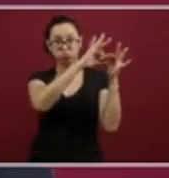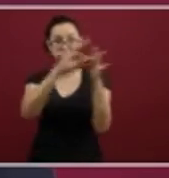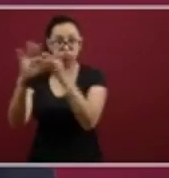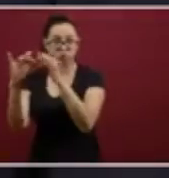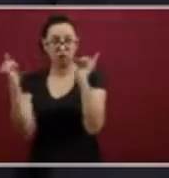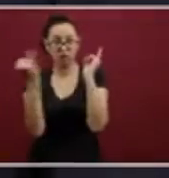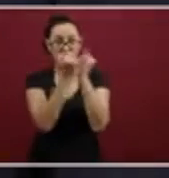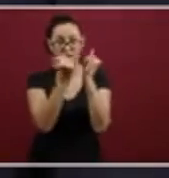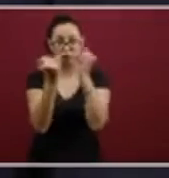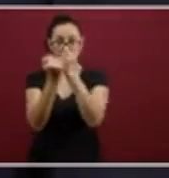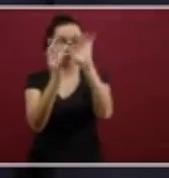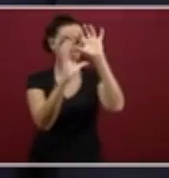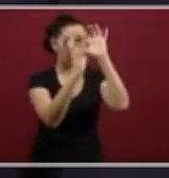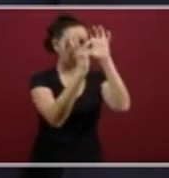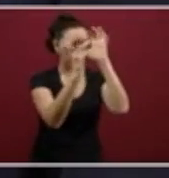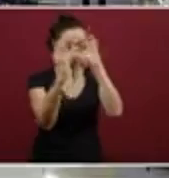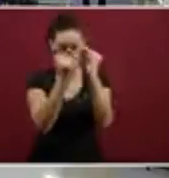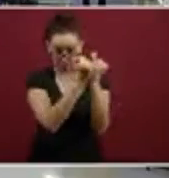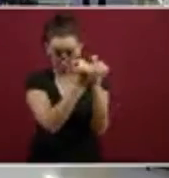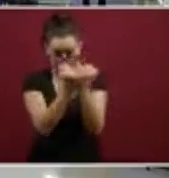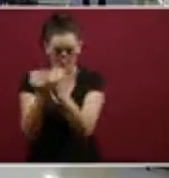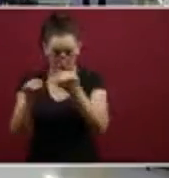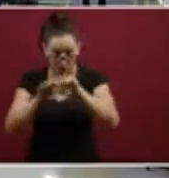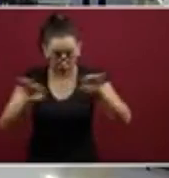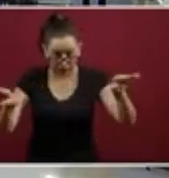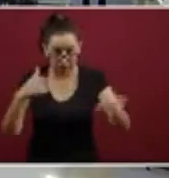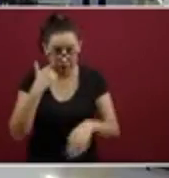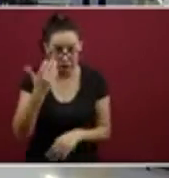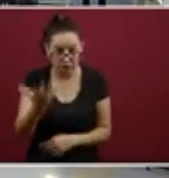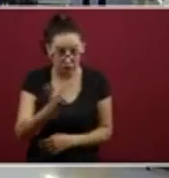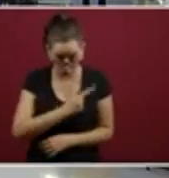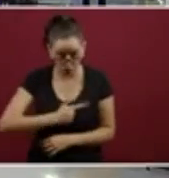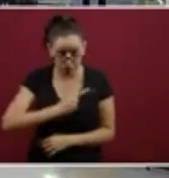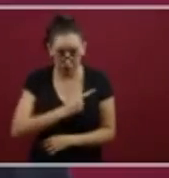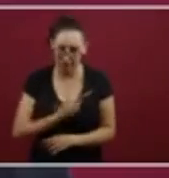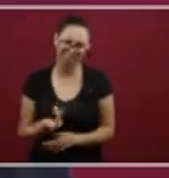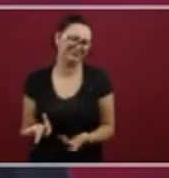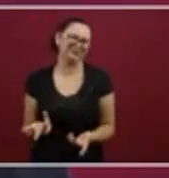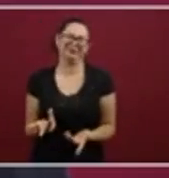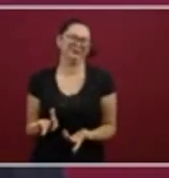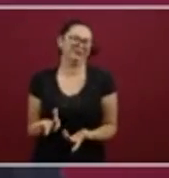¿O les gusta eso a ustedes? A nadie. No.